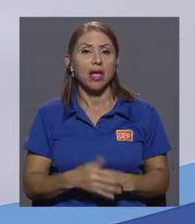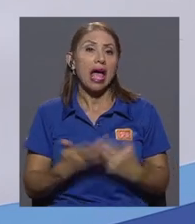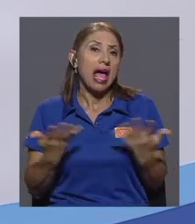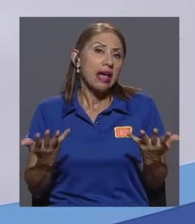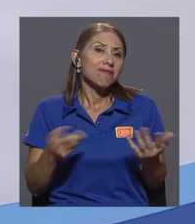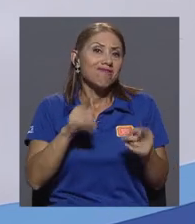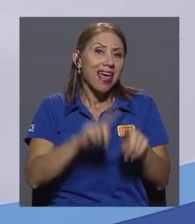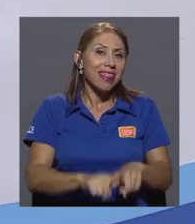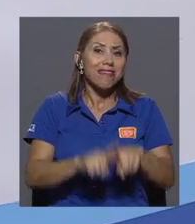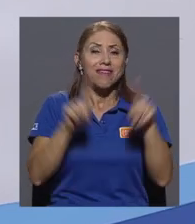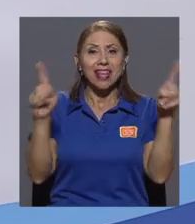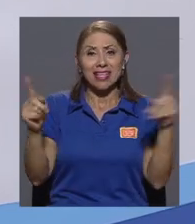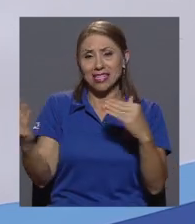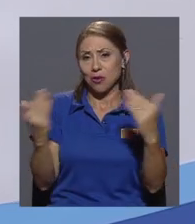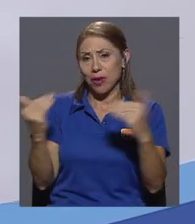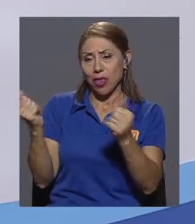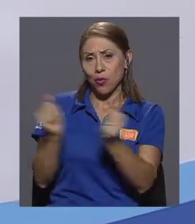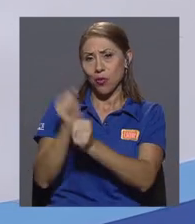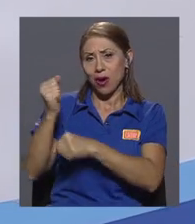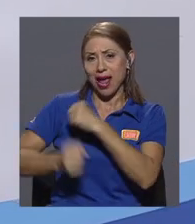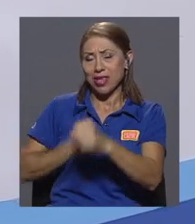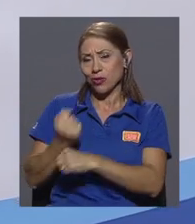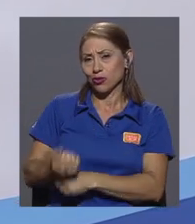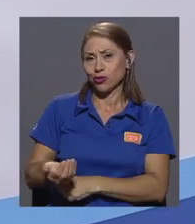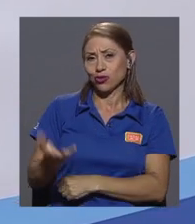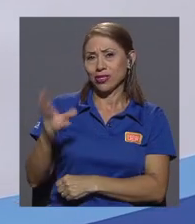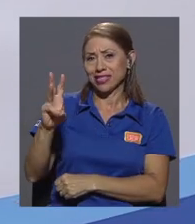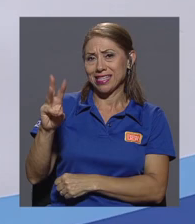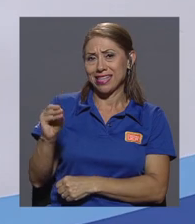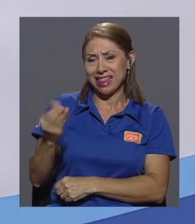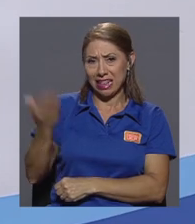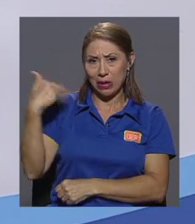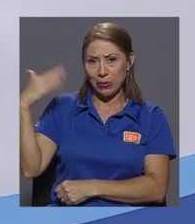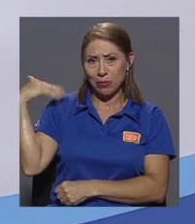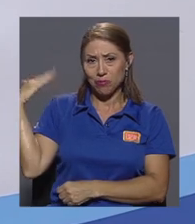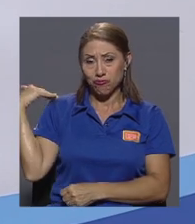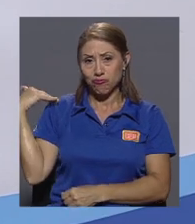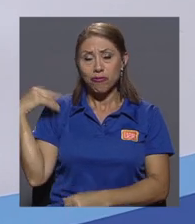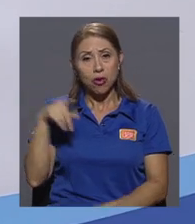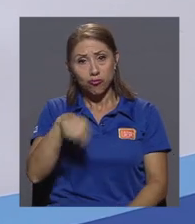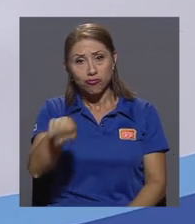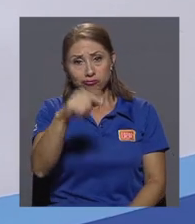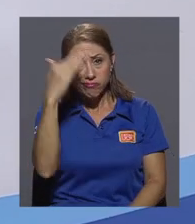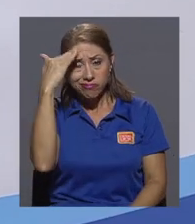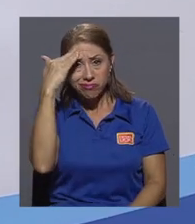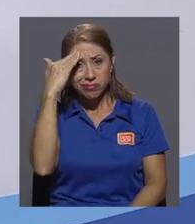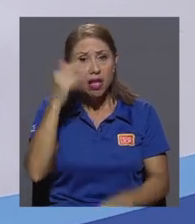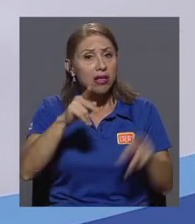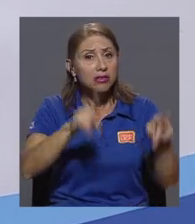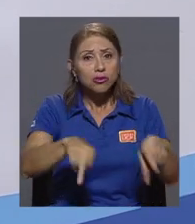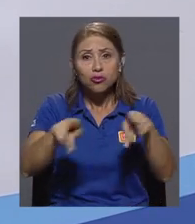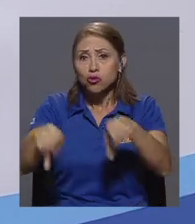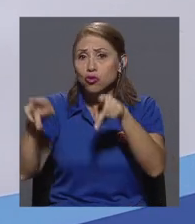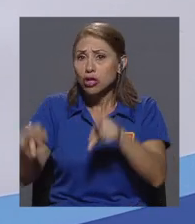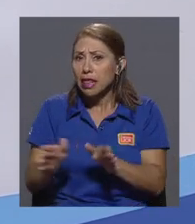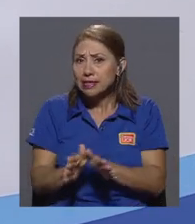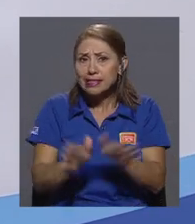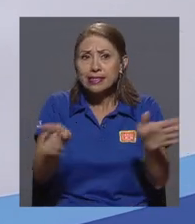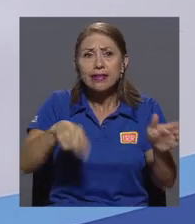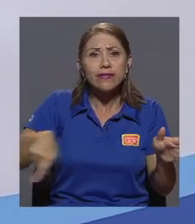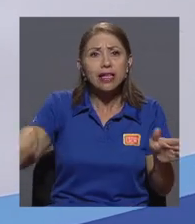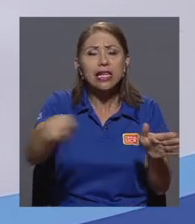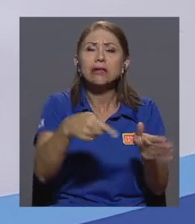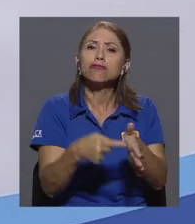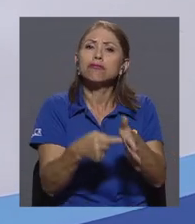diferencia de los años 60 por ejemplo creo que para nadie es un secreto que la sociedad civil hoy demanda